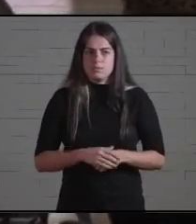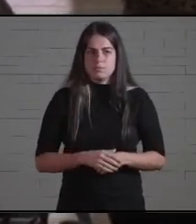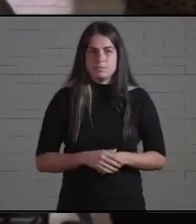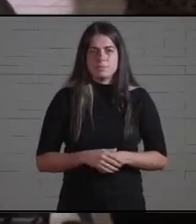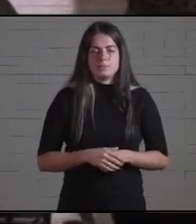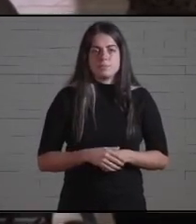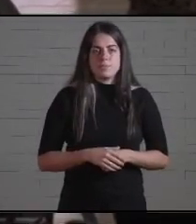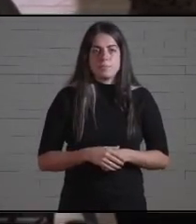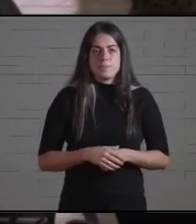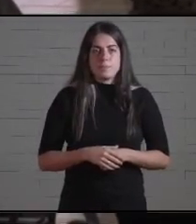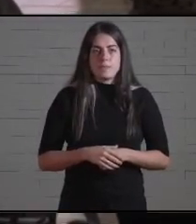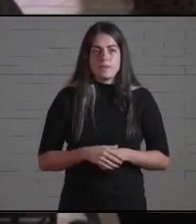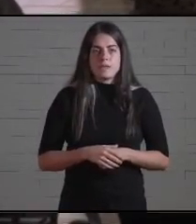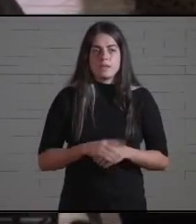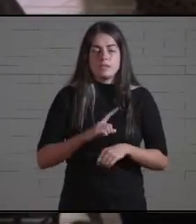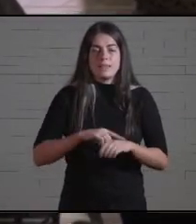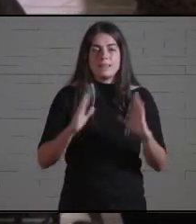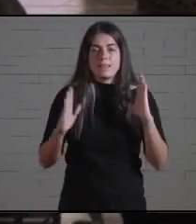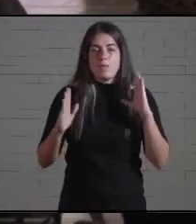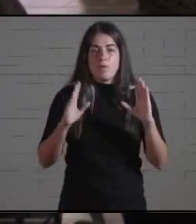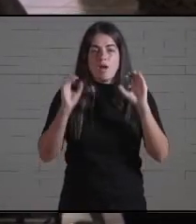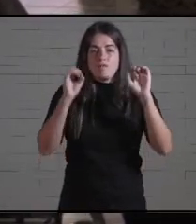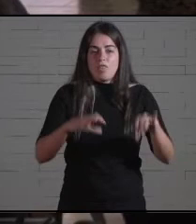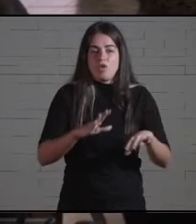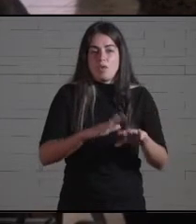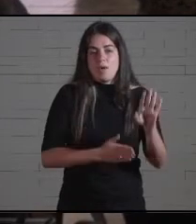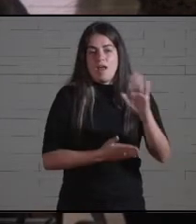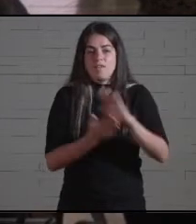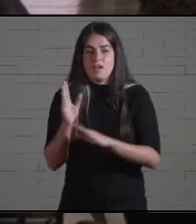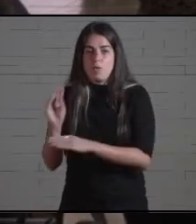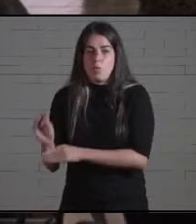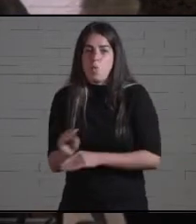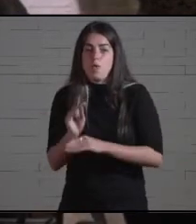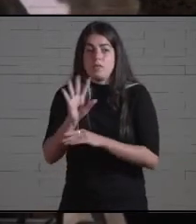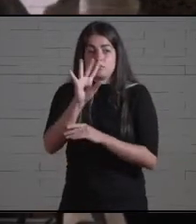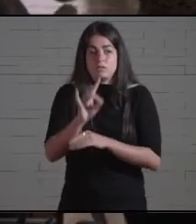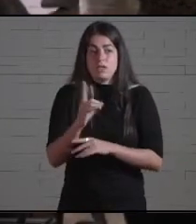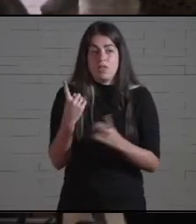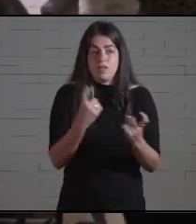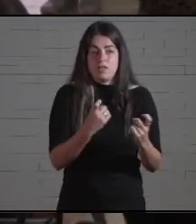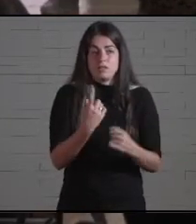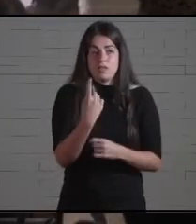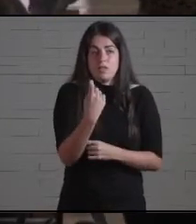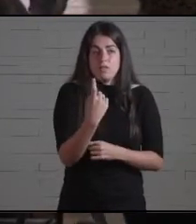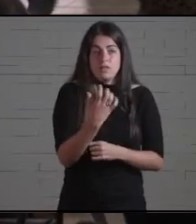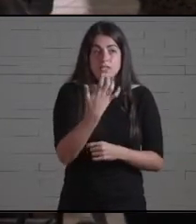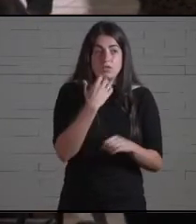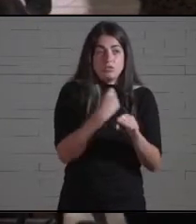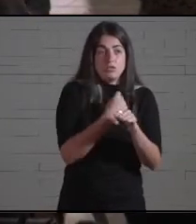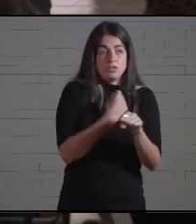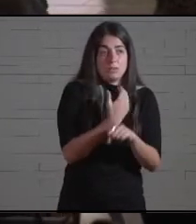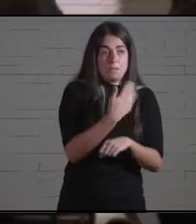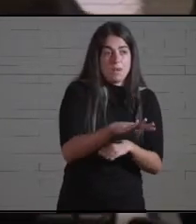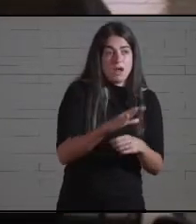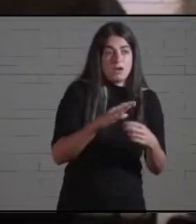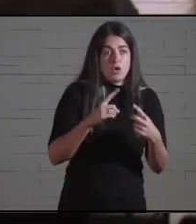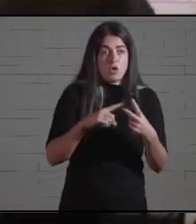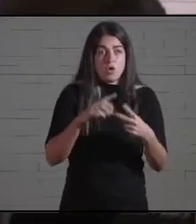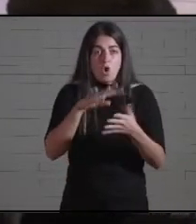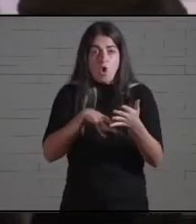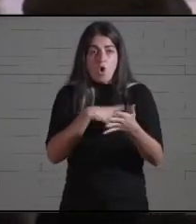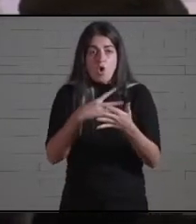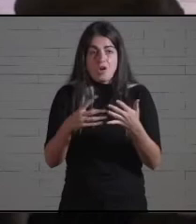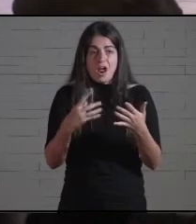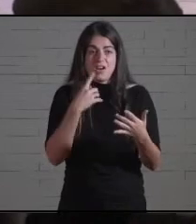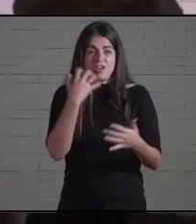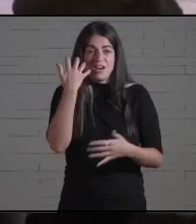¿El abandono temporal del empleo para cuidar? Pues sí, a veces es muy necesario. Si tú tienes un empleo muy malo, con unos horarios atípicos, encima te pagan